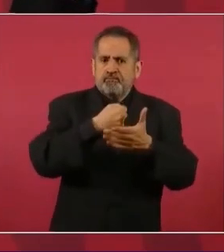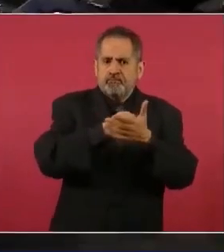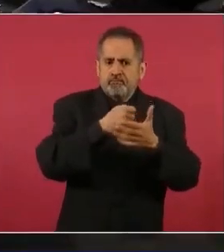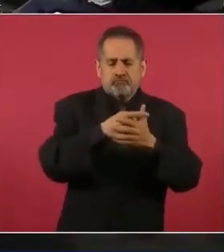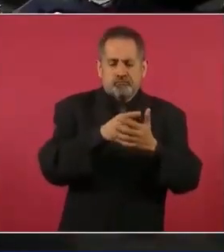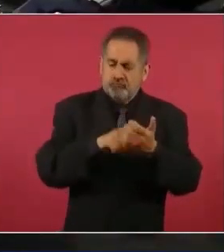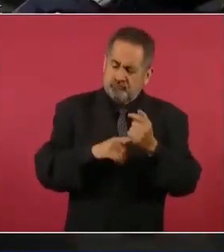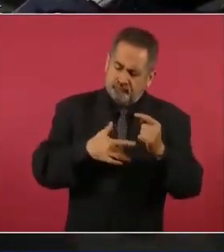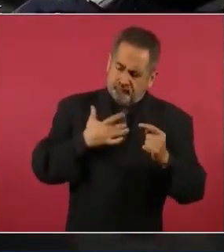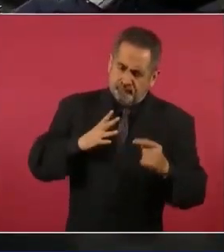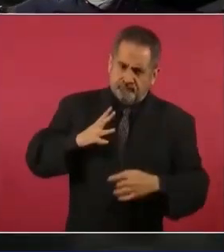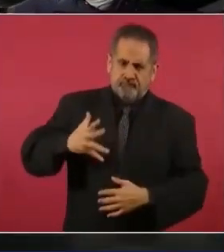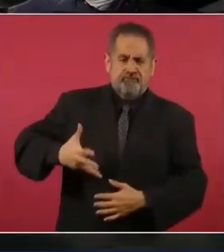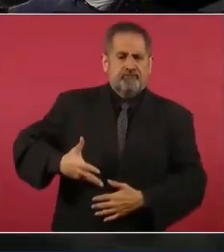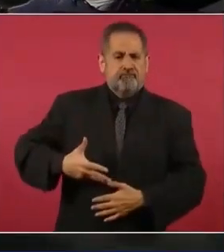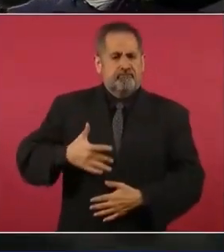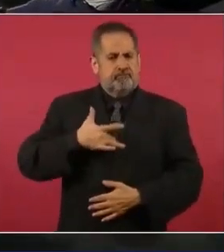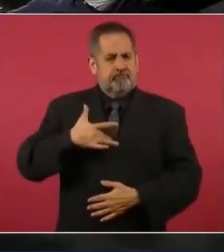el orgullo